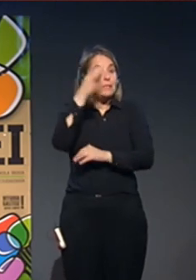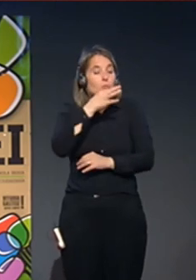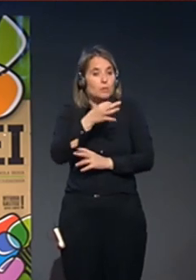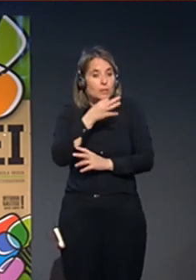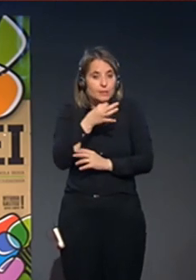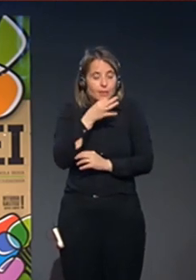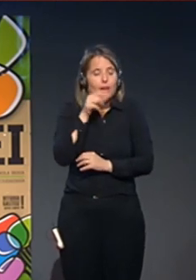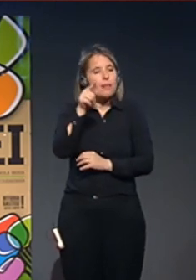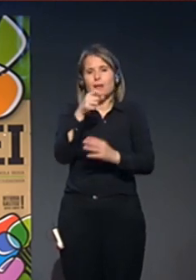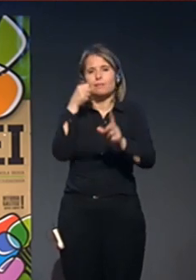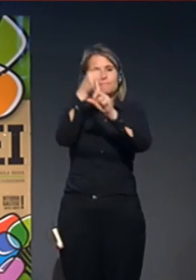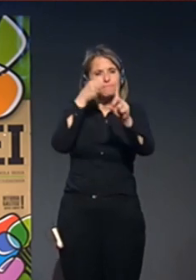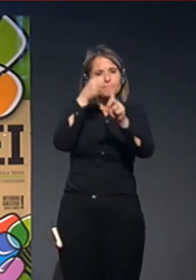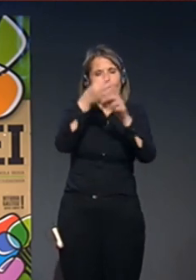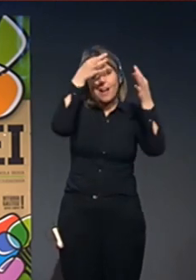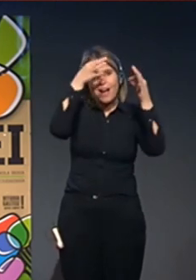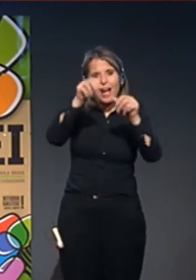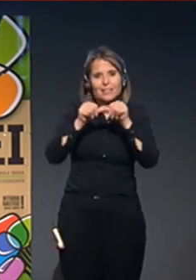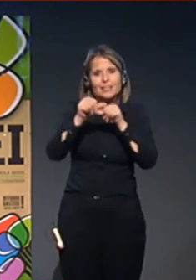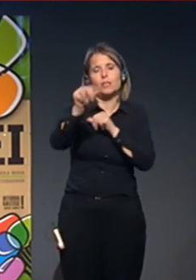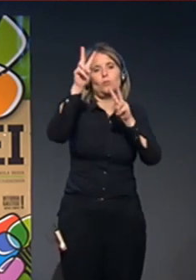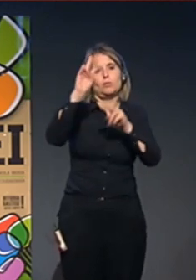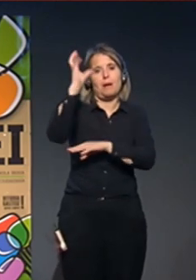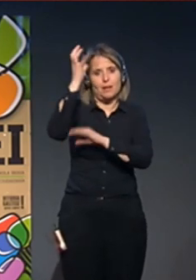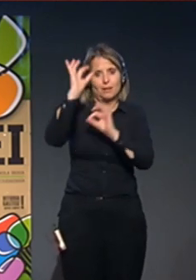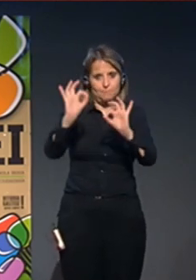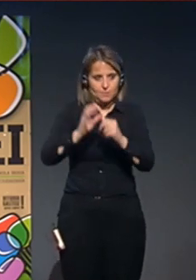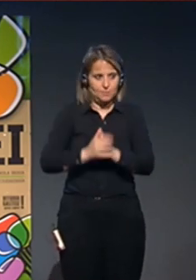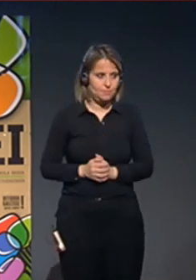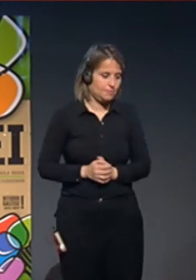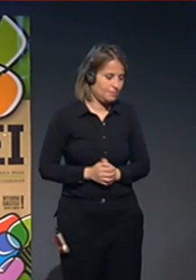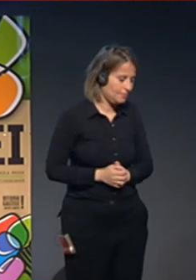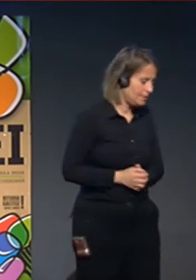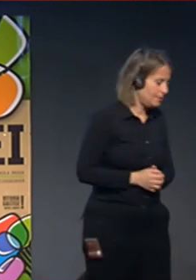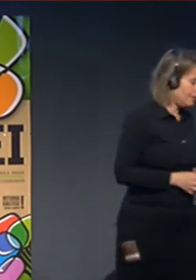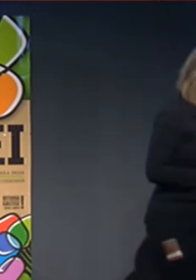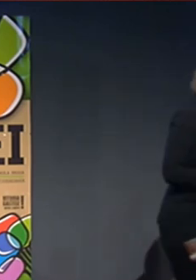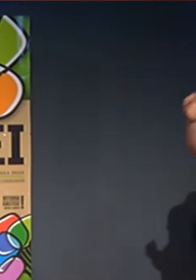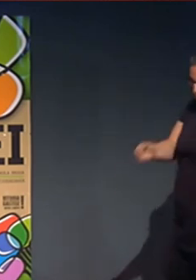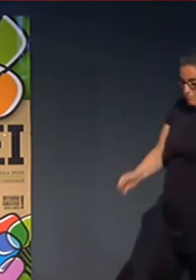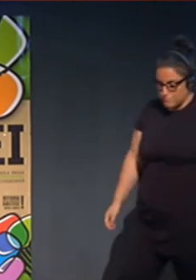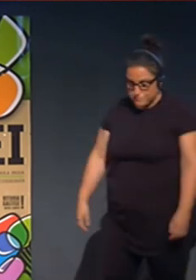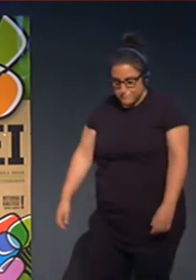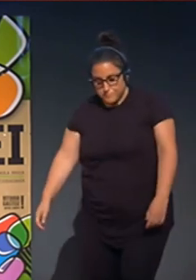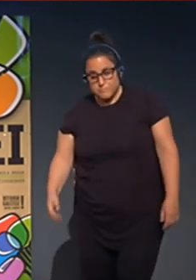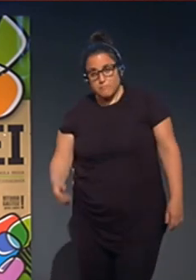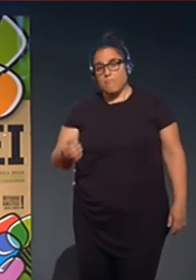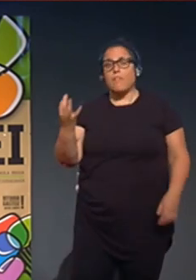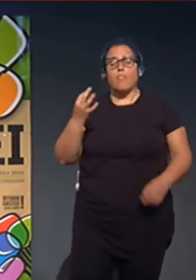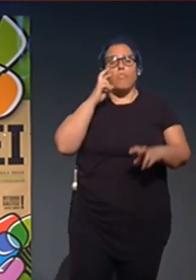la tarde para reclamar atención sobre el cambio climático O sea hay que ser utópicos sin